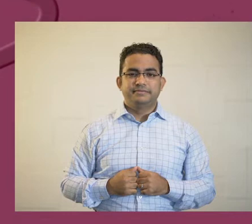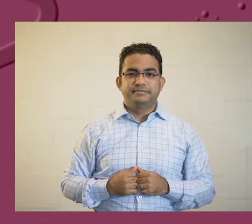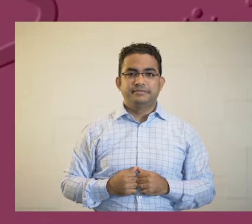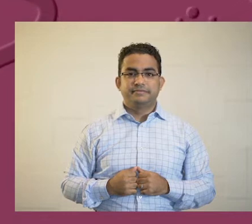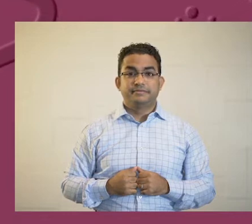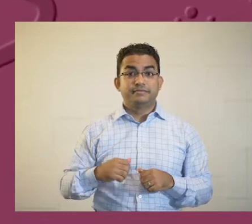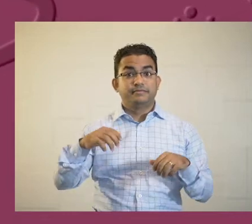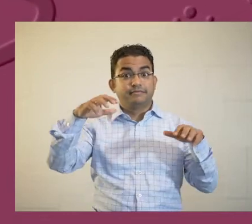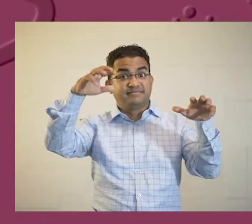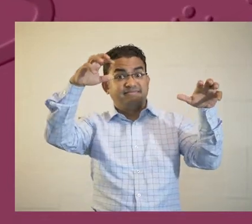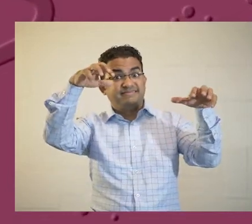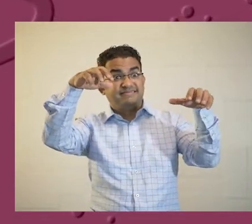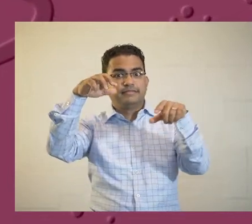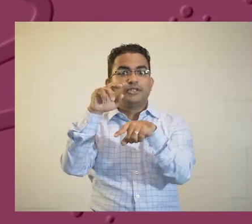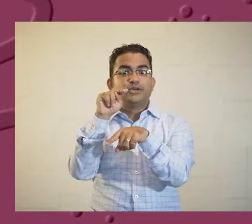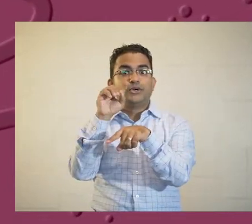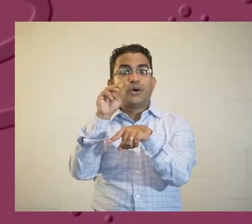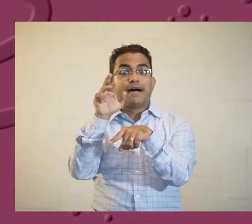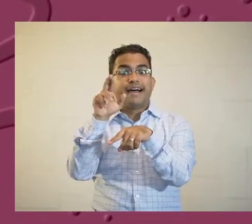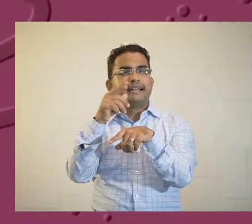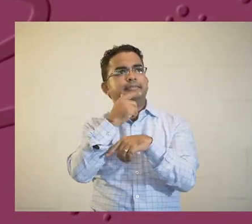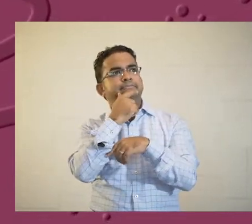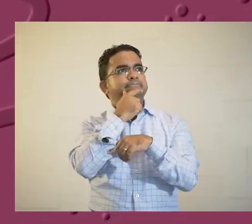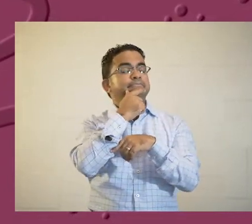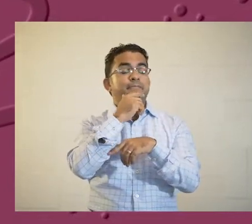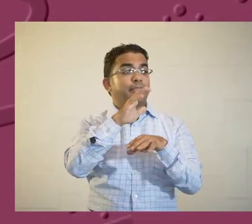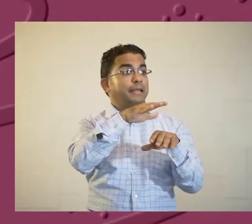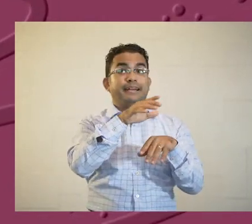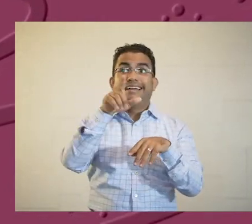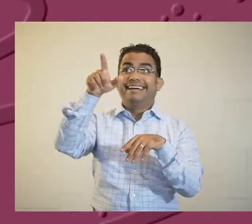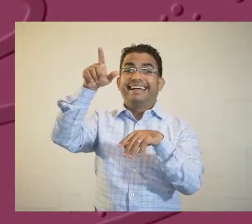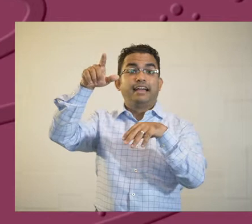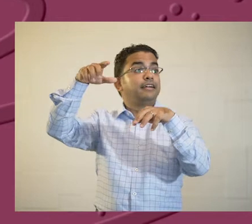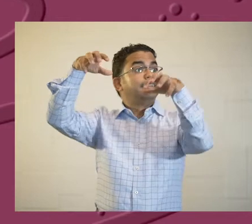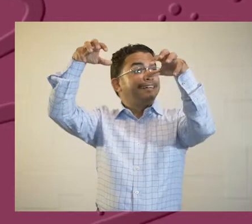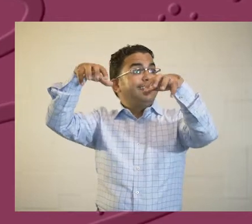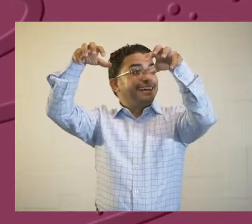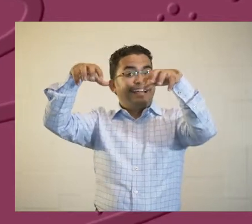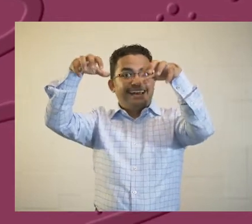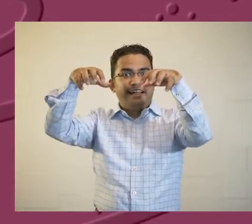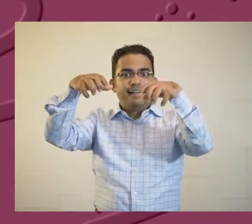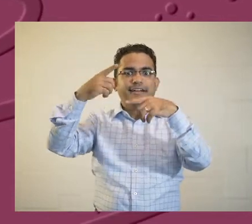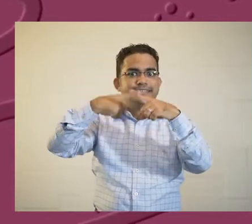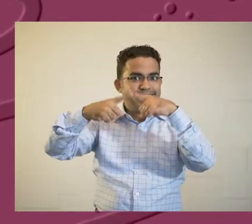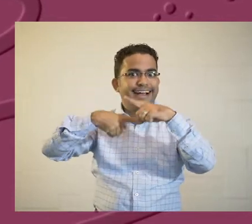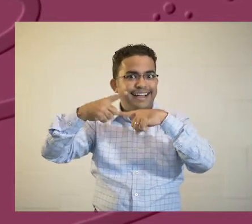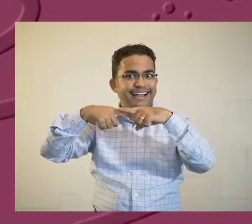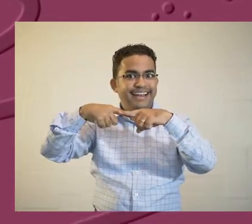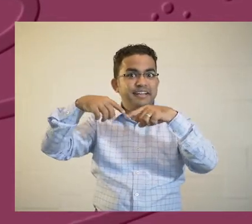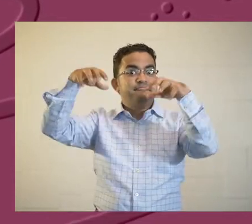Para decir lluvia, Nomar alzaba las manos como dos hermosas banderas y sabas.